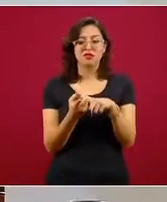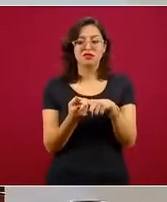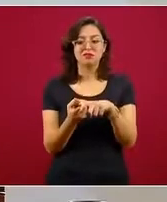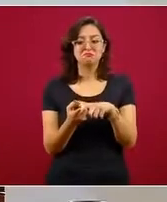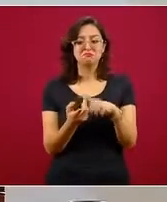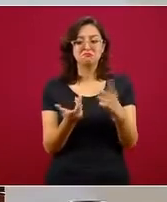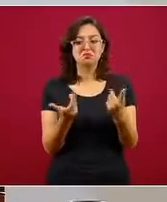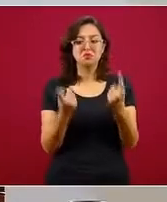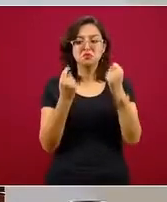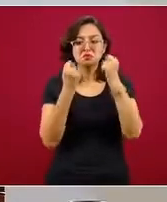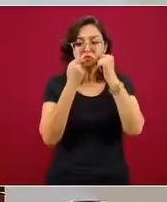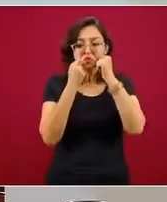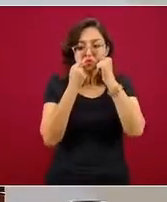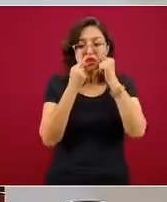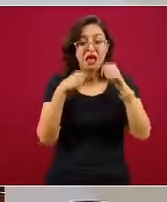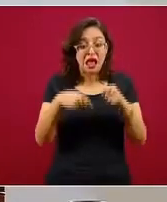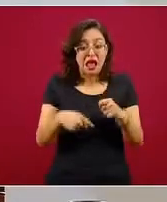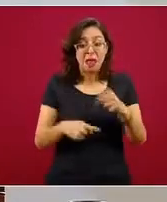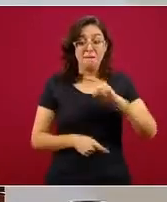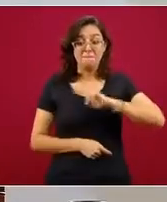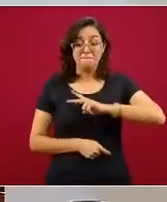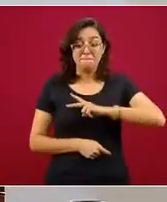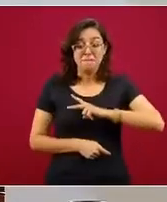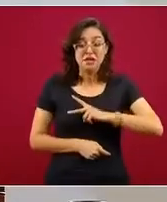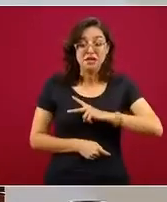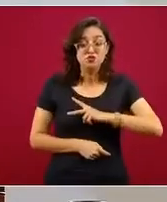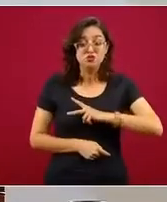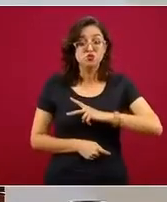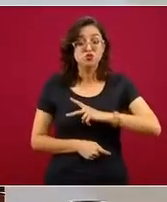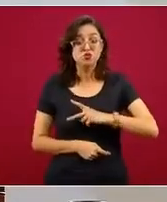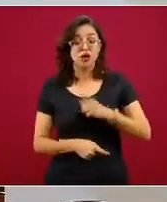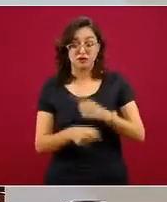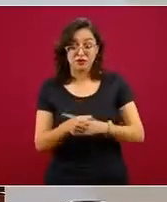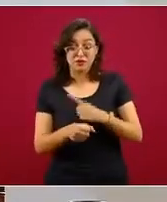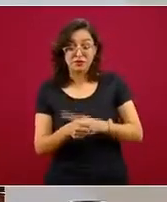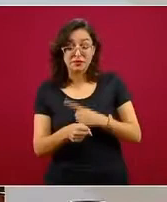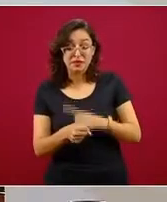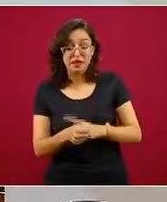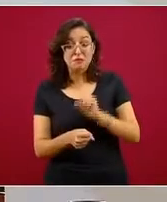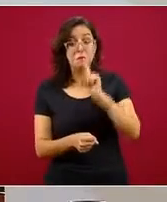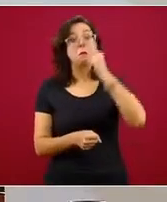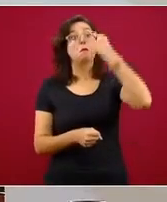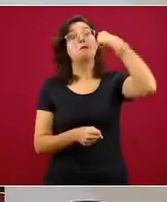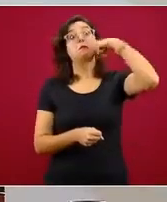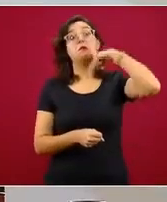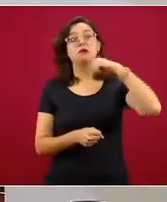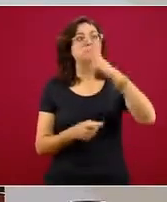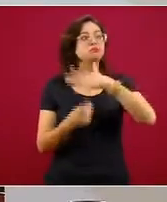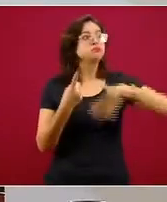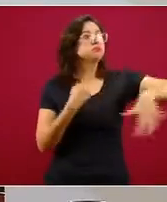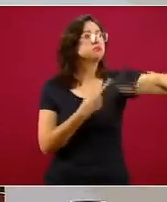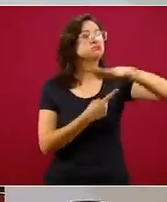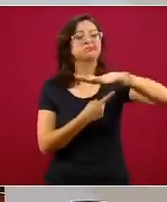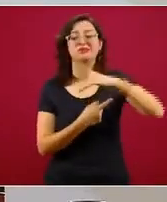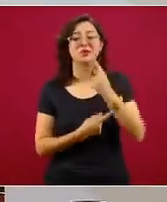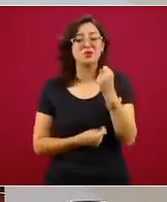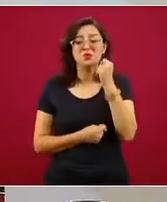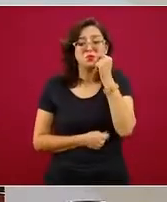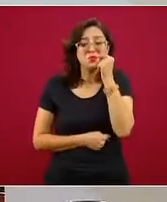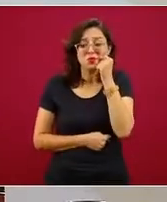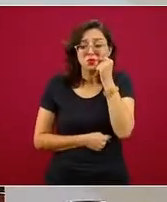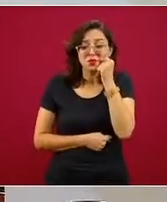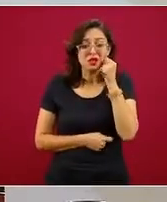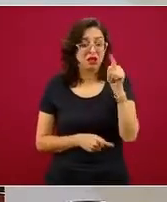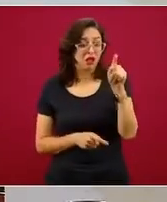enfermedad en específico, para este virus en específico y para esta prueba en específico. Estas normas a las que usted